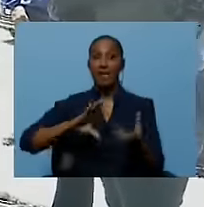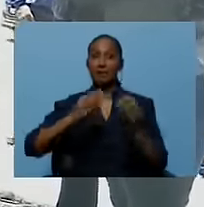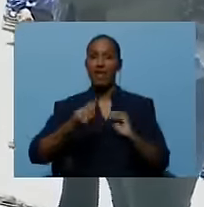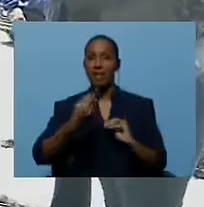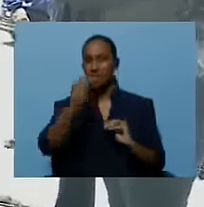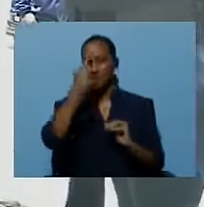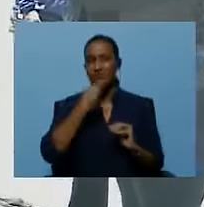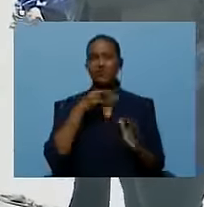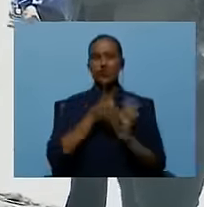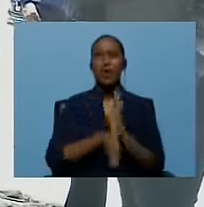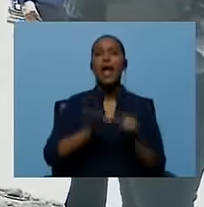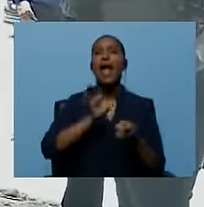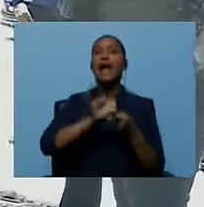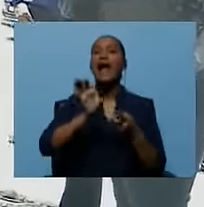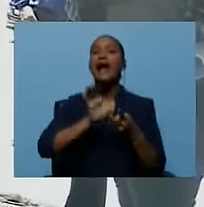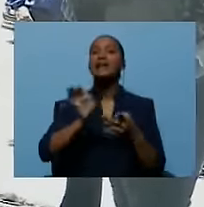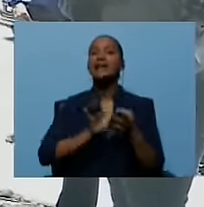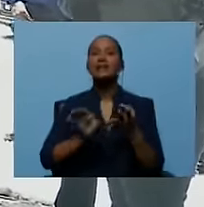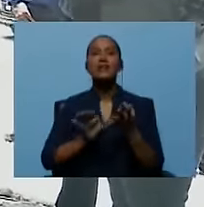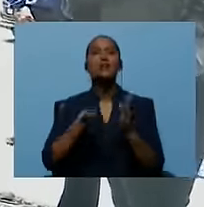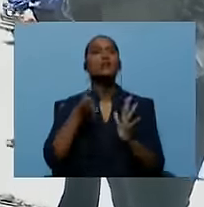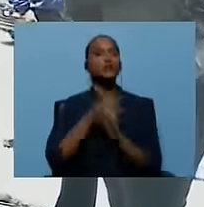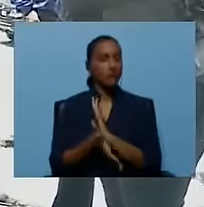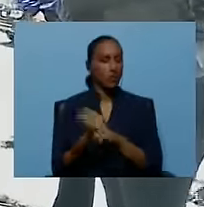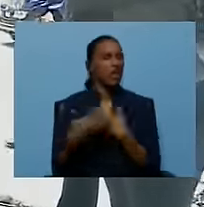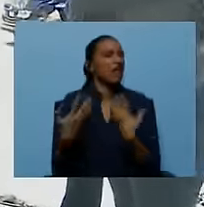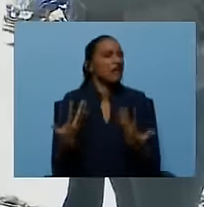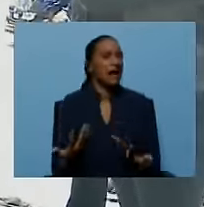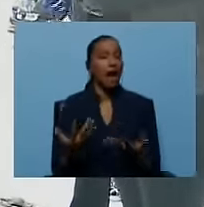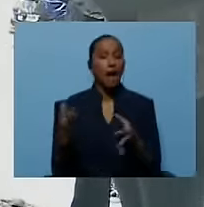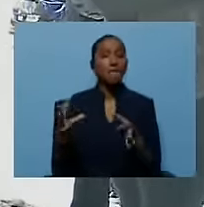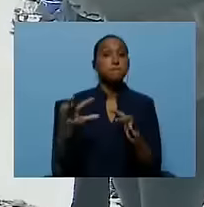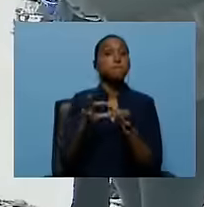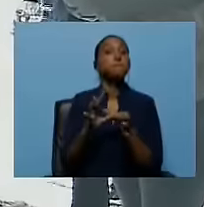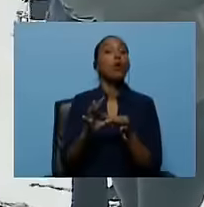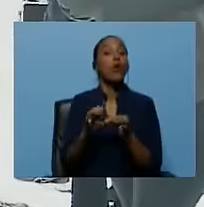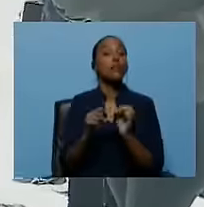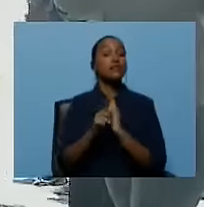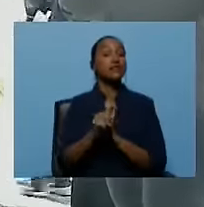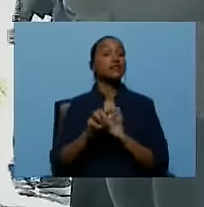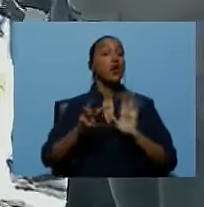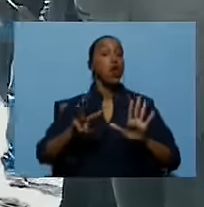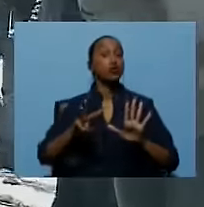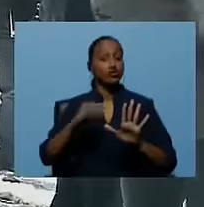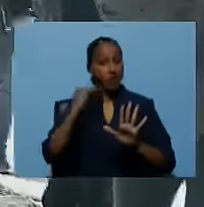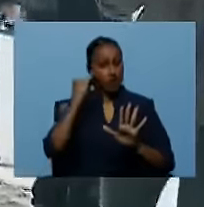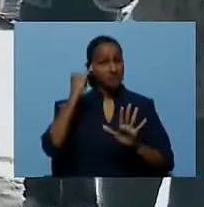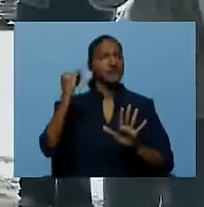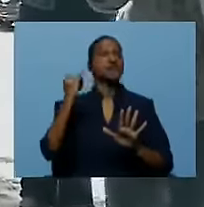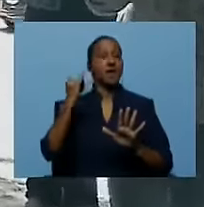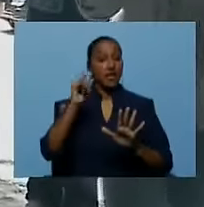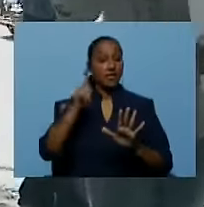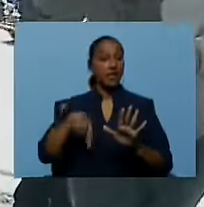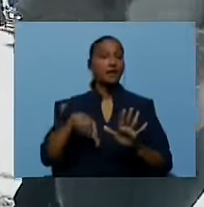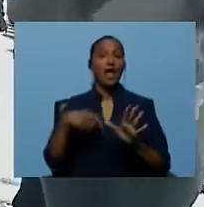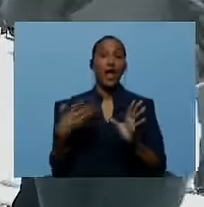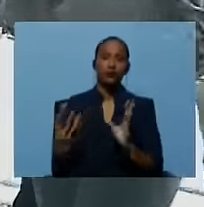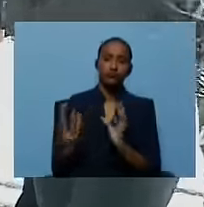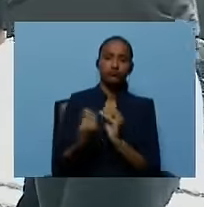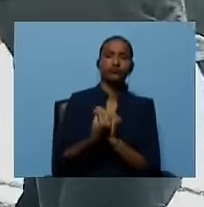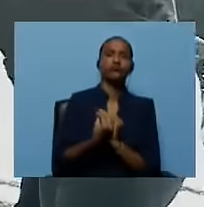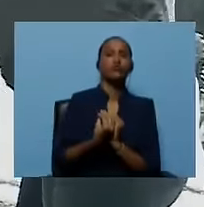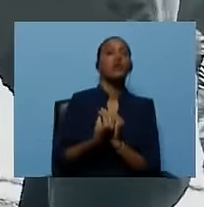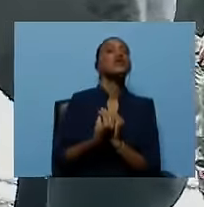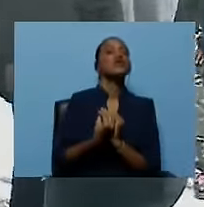se han definido con los 18 motores de la Agenda Económica Bolivariana, bajo el trabajo pedagógico de 62%